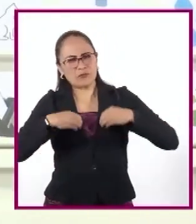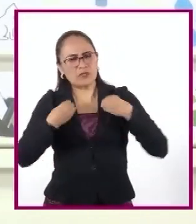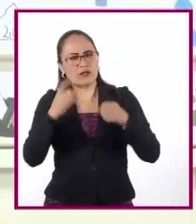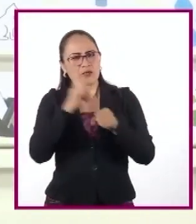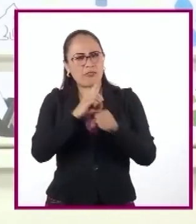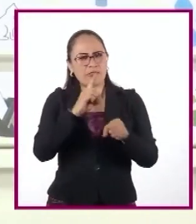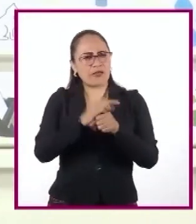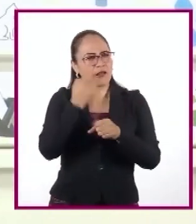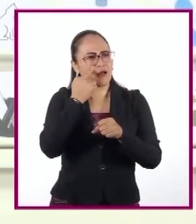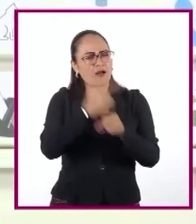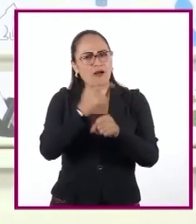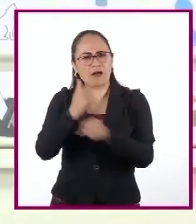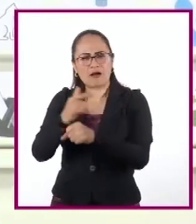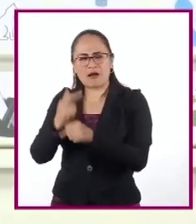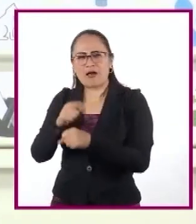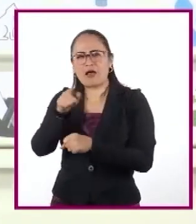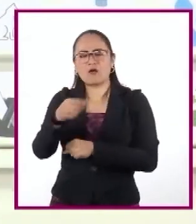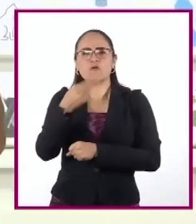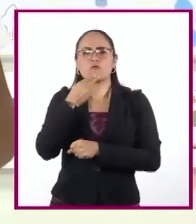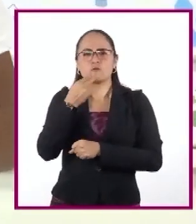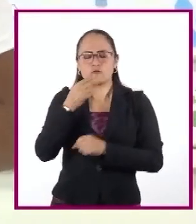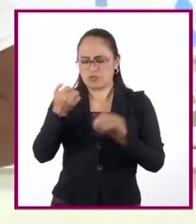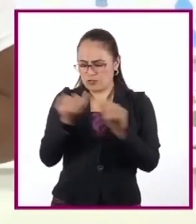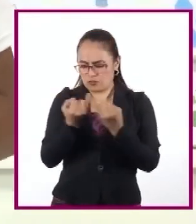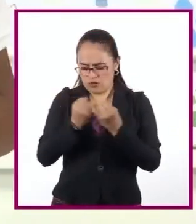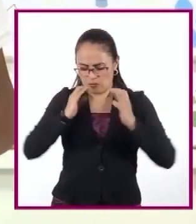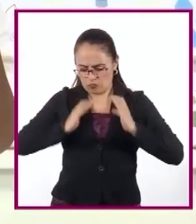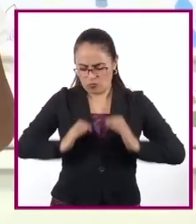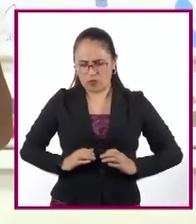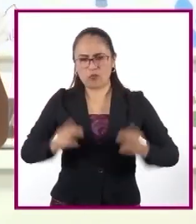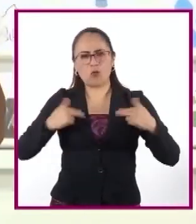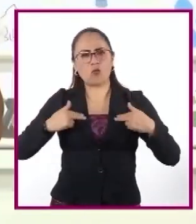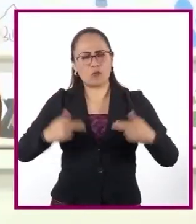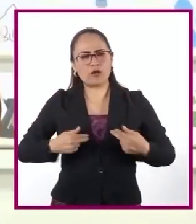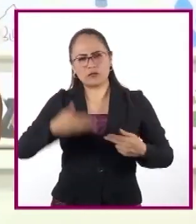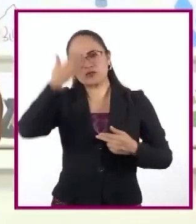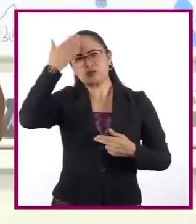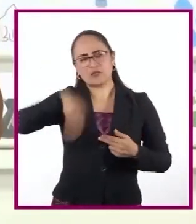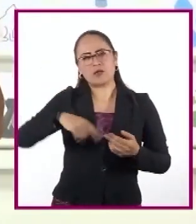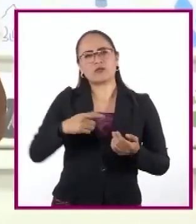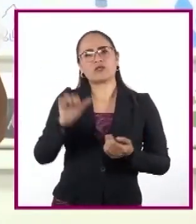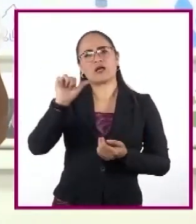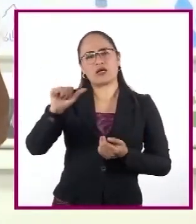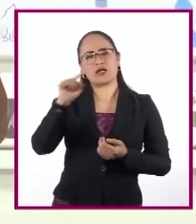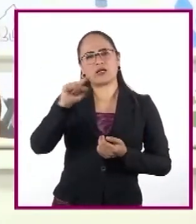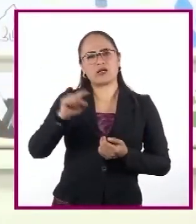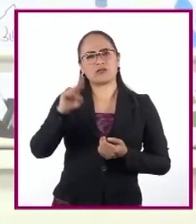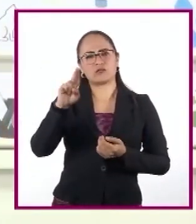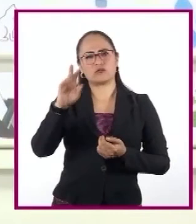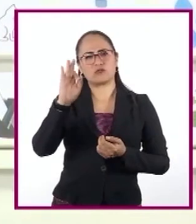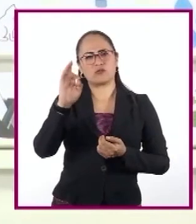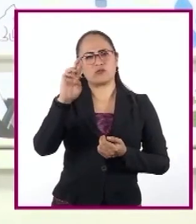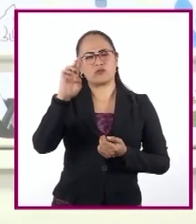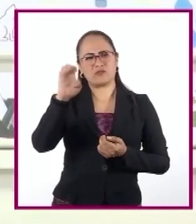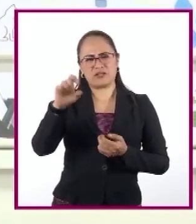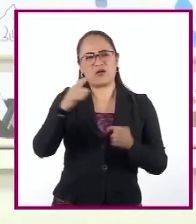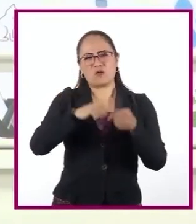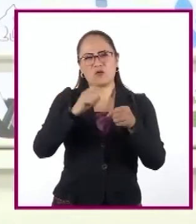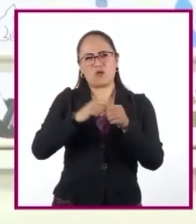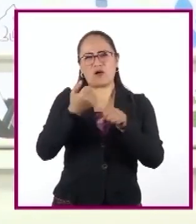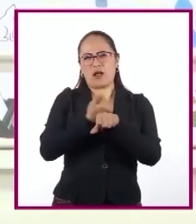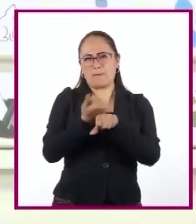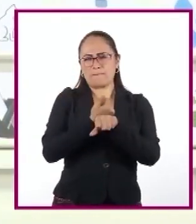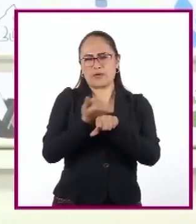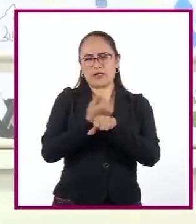estos contribuyen al desarrollo del cuerpo humano. Sabemos que el elemento azufre, un no metal de color amarillo, capaz